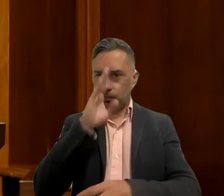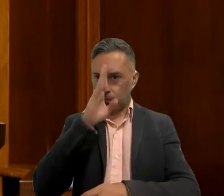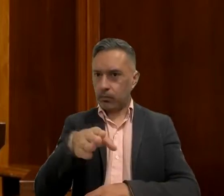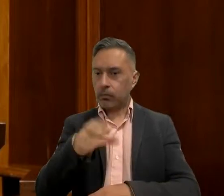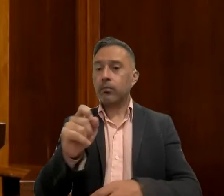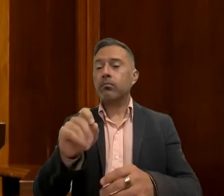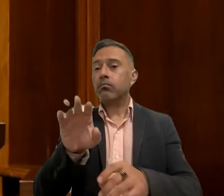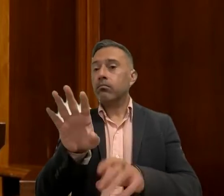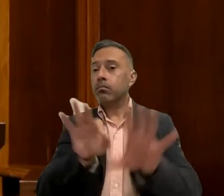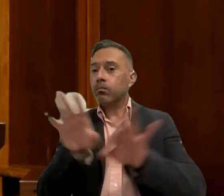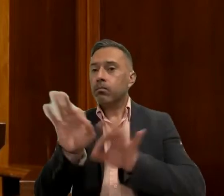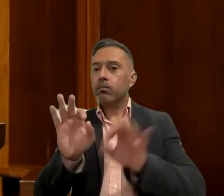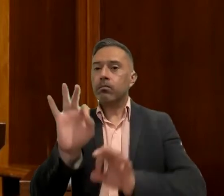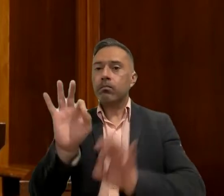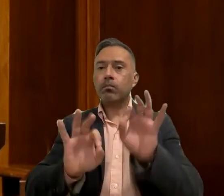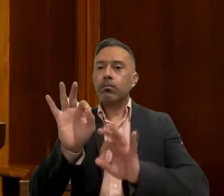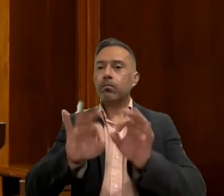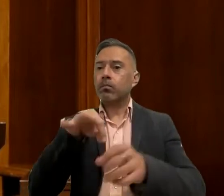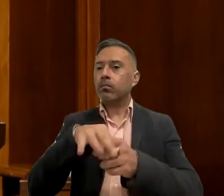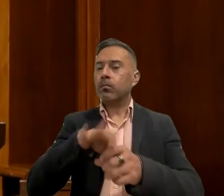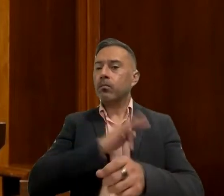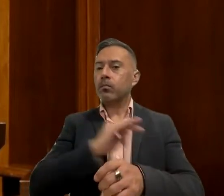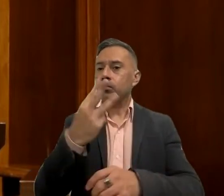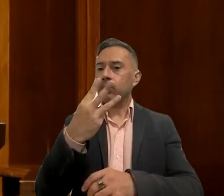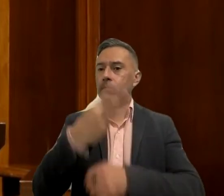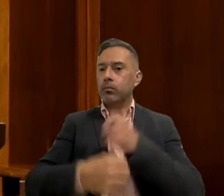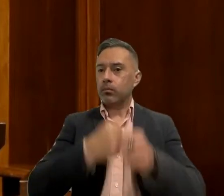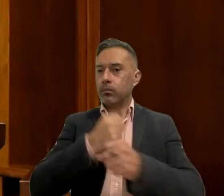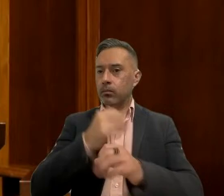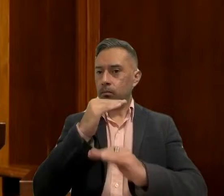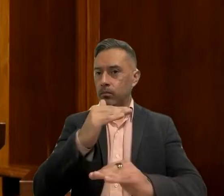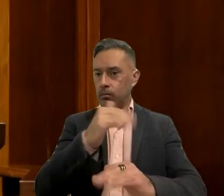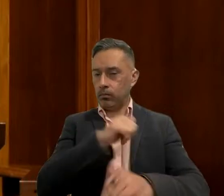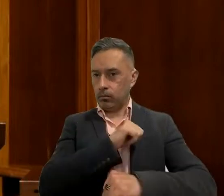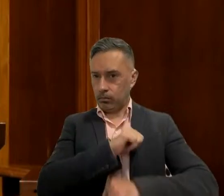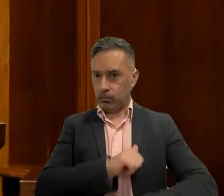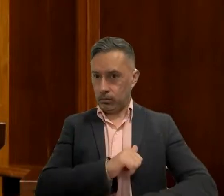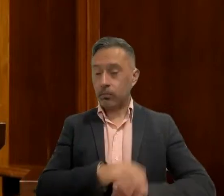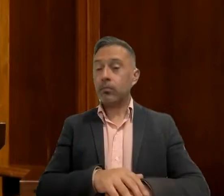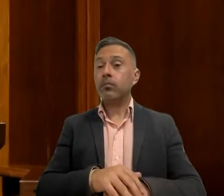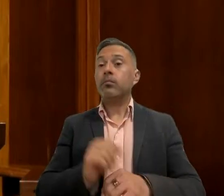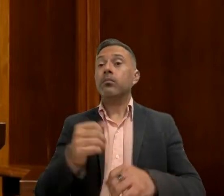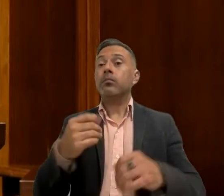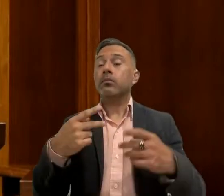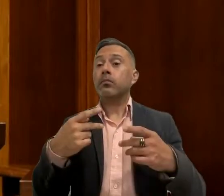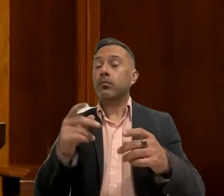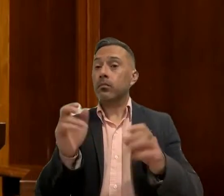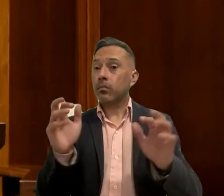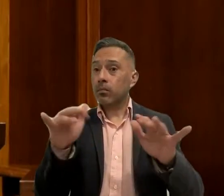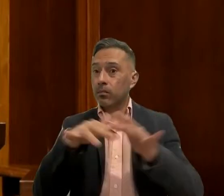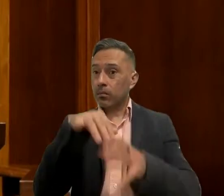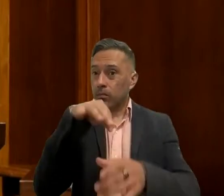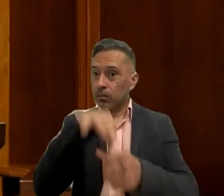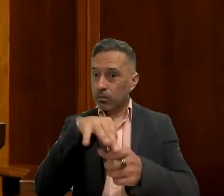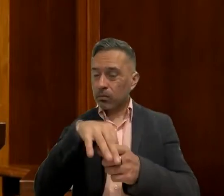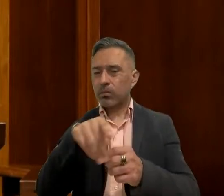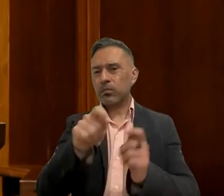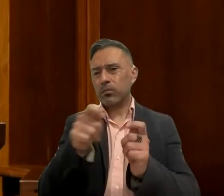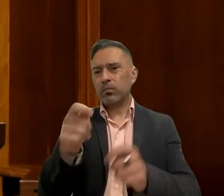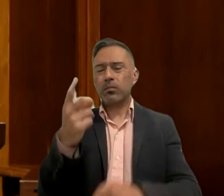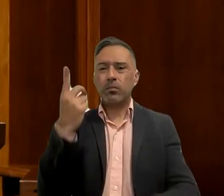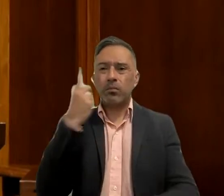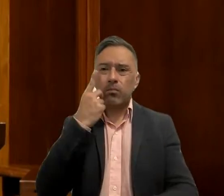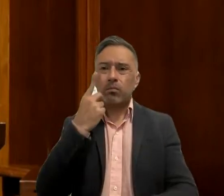representación proporcional por un periodo de 3 años. En ningún caso podrá participar en la elección de una diputación